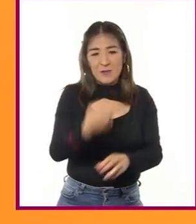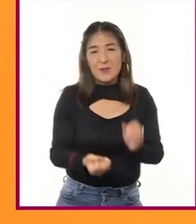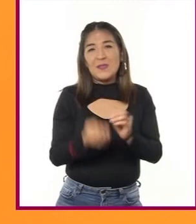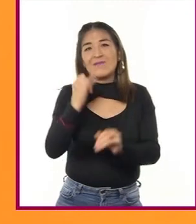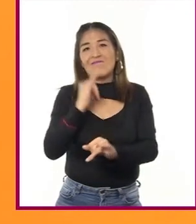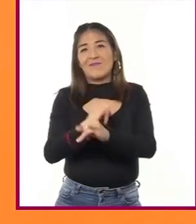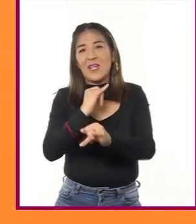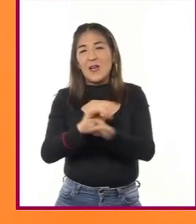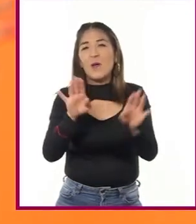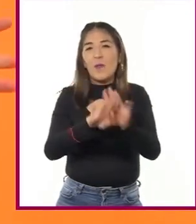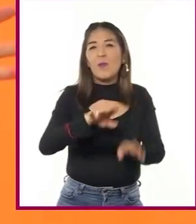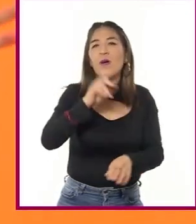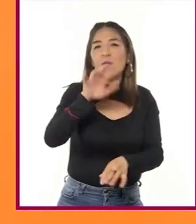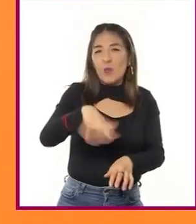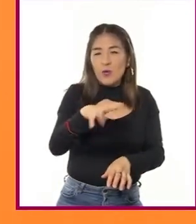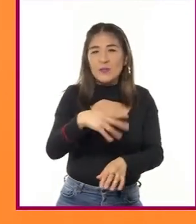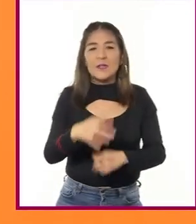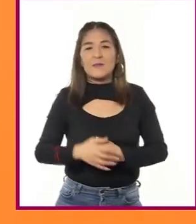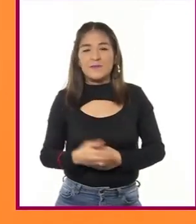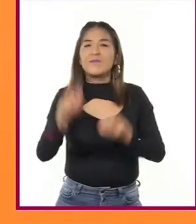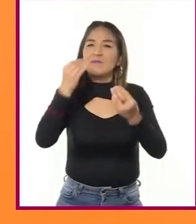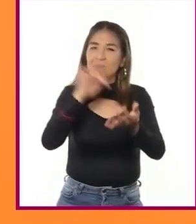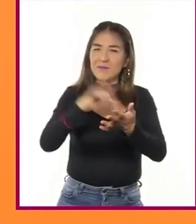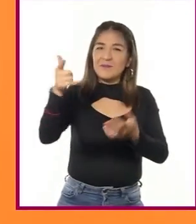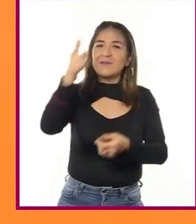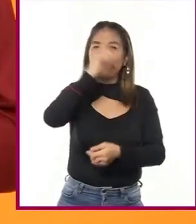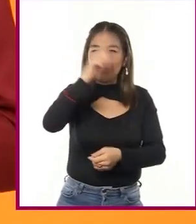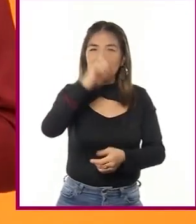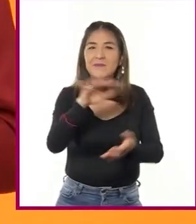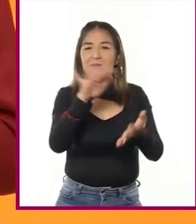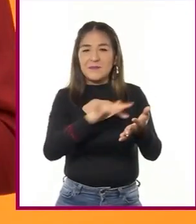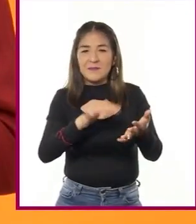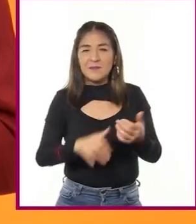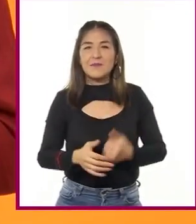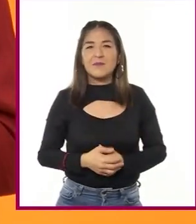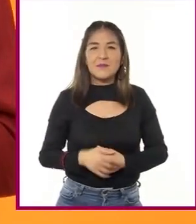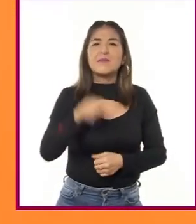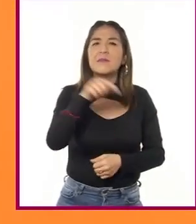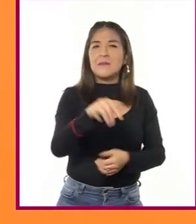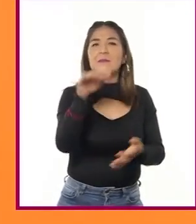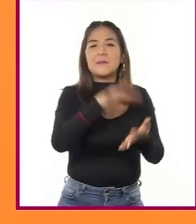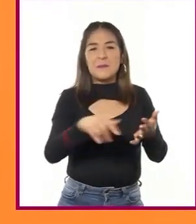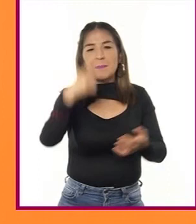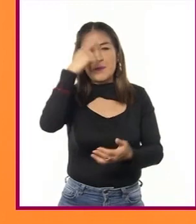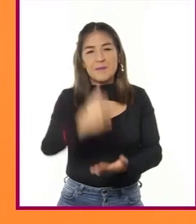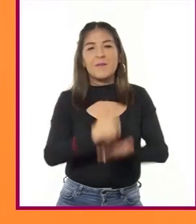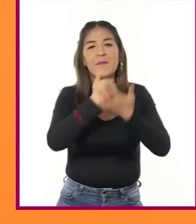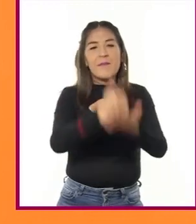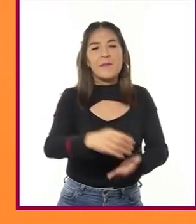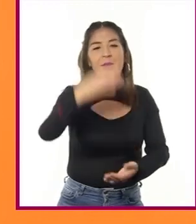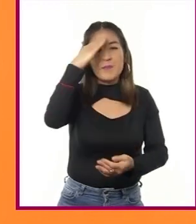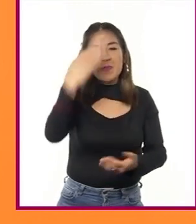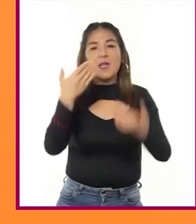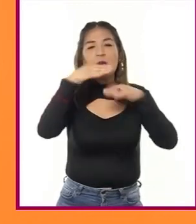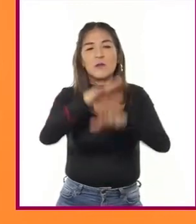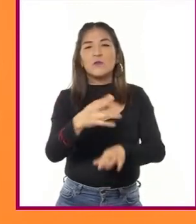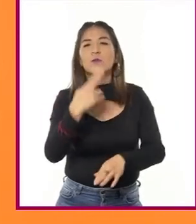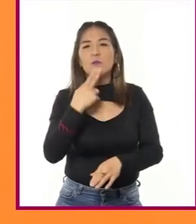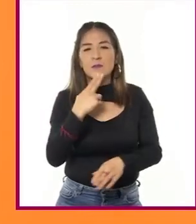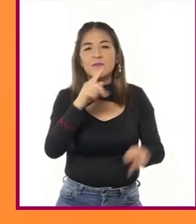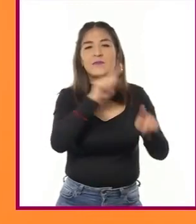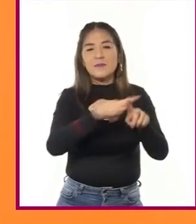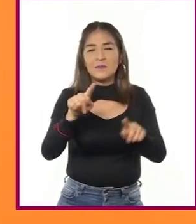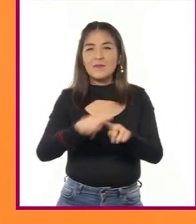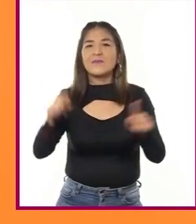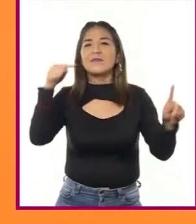internet. Gracias por esta recomendación, Roberto. Es una lectura que nos pone a reflexionar sobre el uso de las